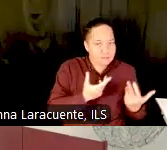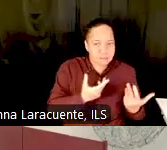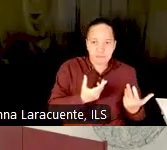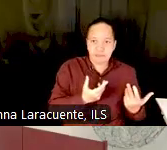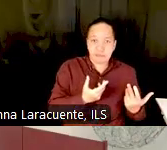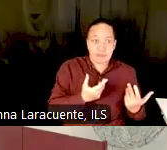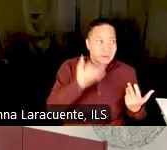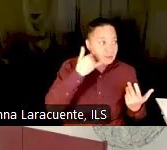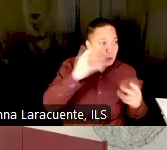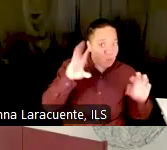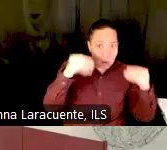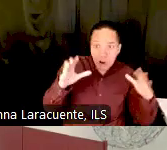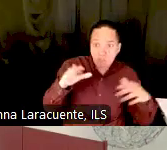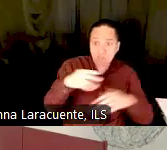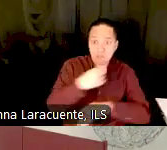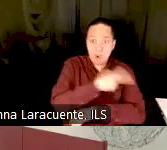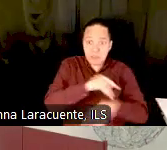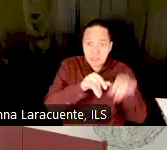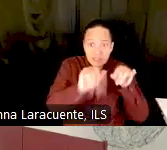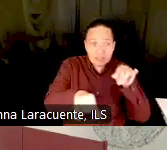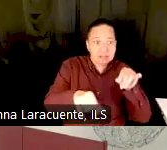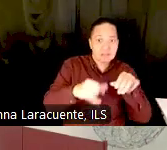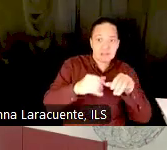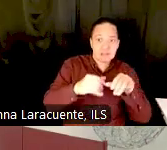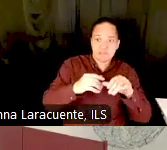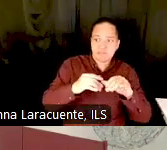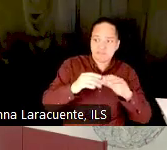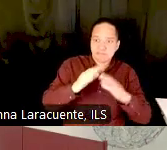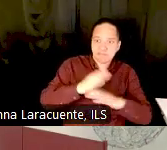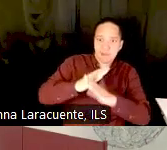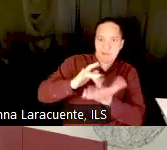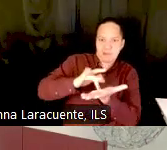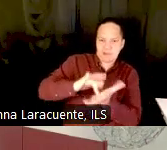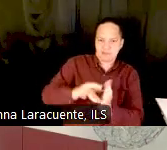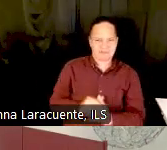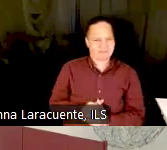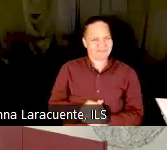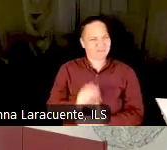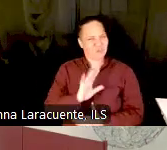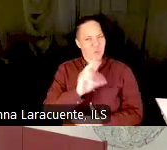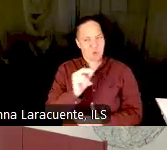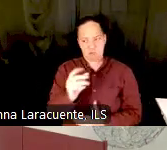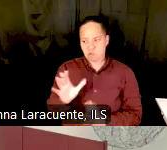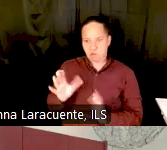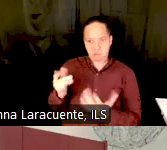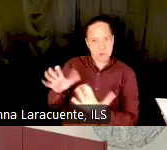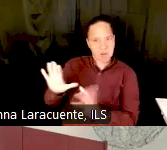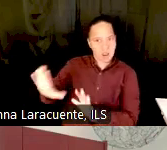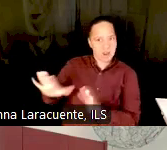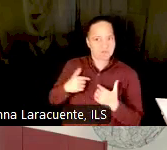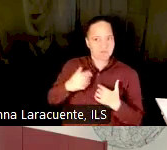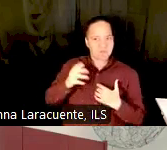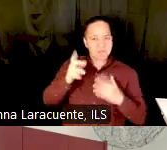Llamo a la ambulancia, lo vamos a hospitalizar, lo tenemos que restringir, lo vamos a medicar. Y yo, no, vamos a esperar que le pase la rabieta.